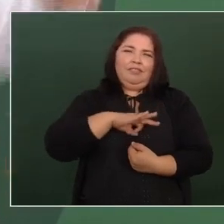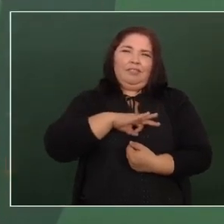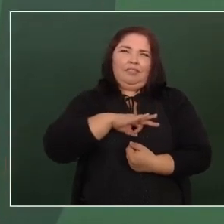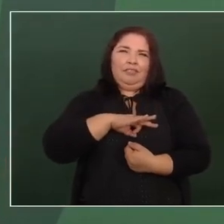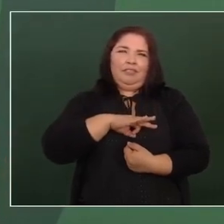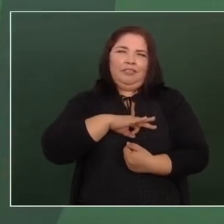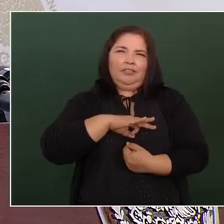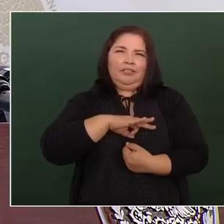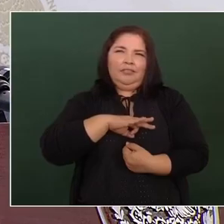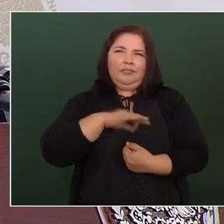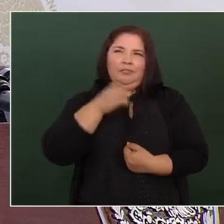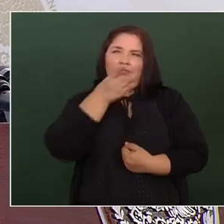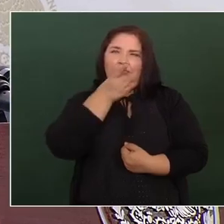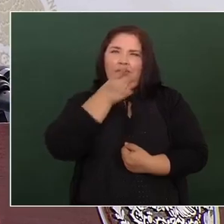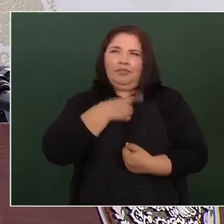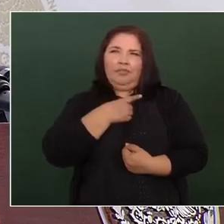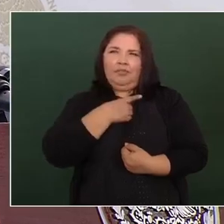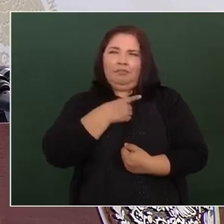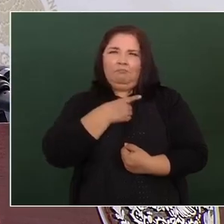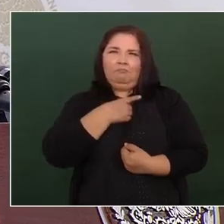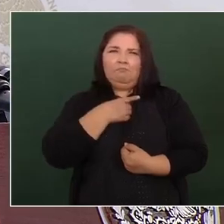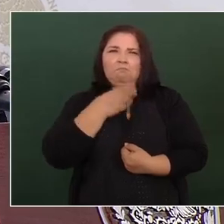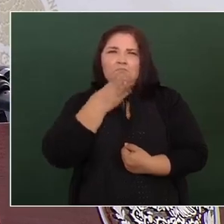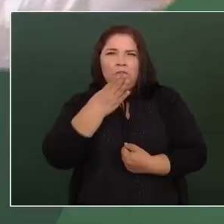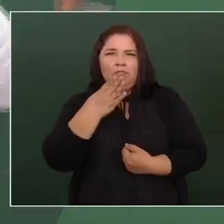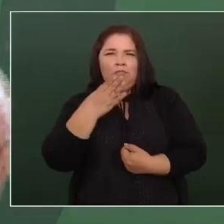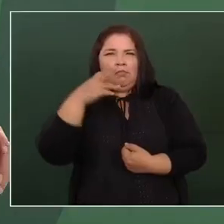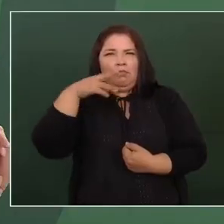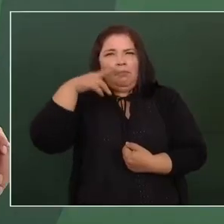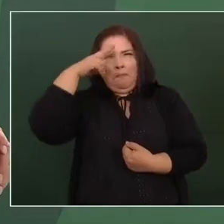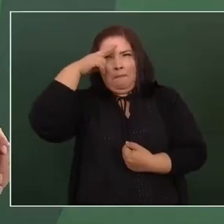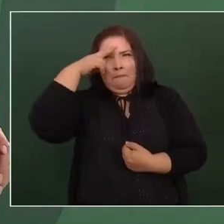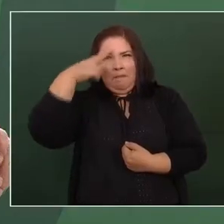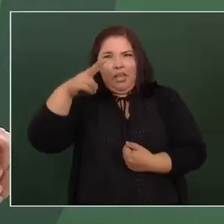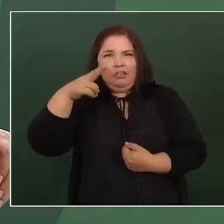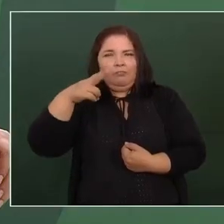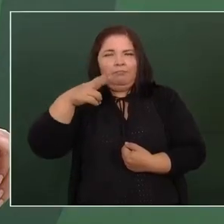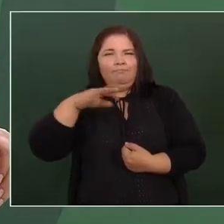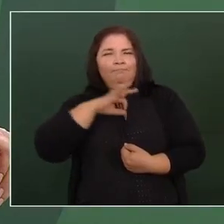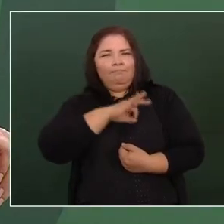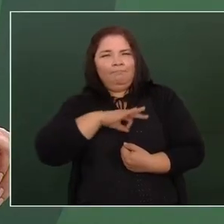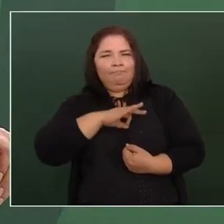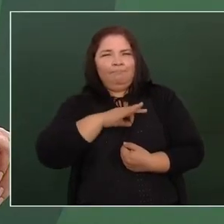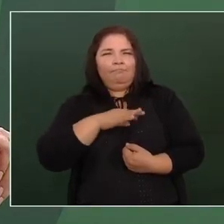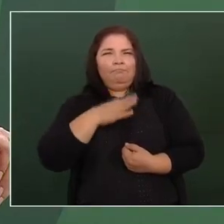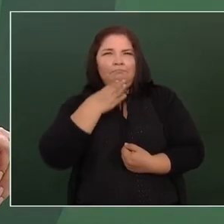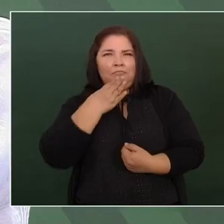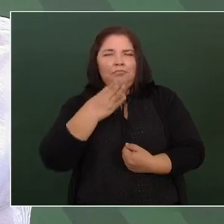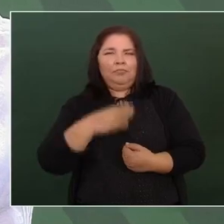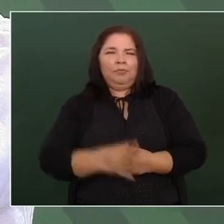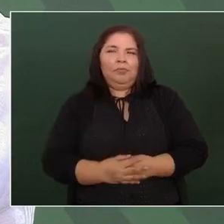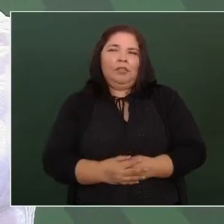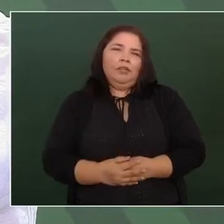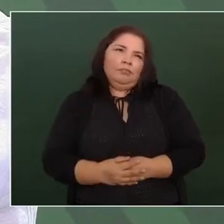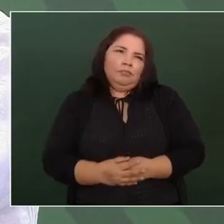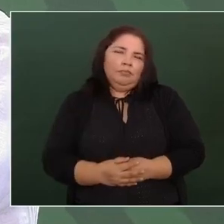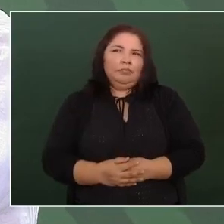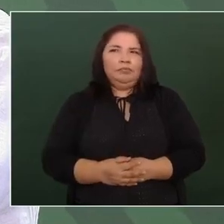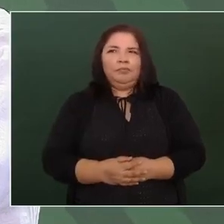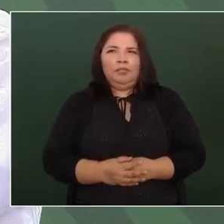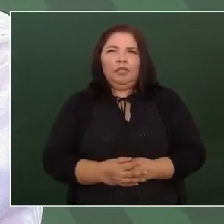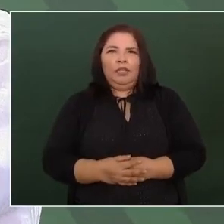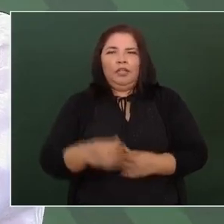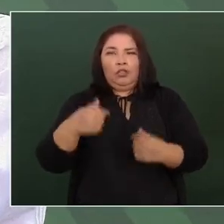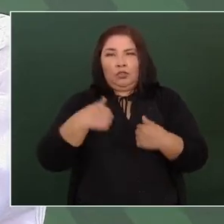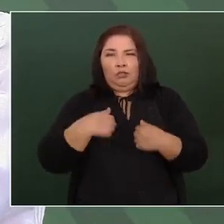y dijo que le iba a ir muy bien a México. Bueno, pero con tanto que quiero